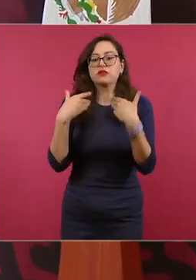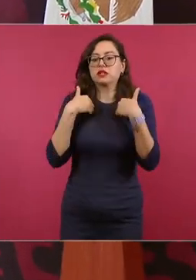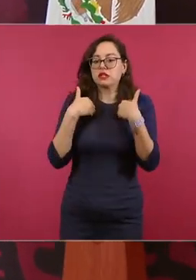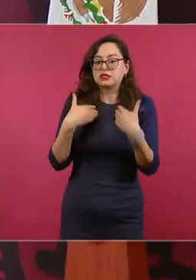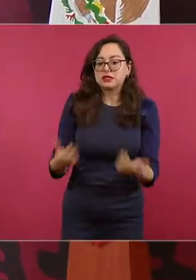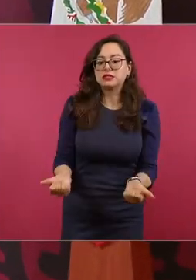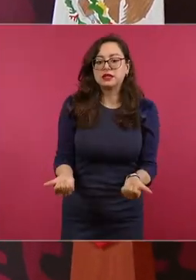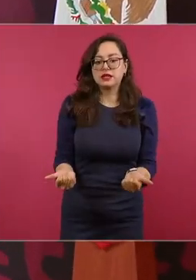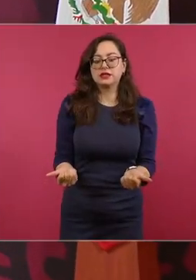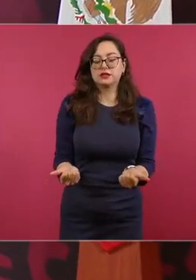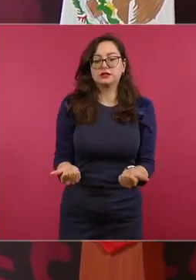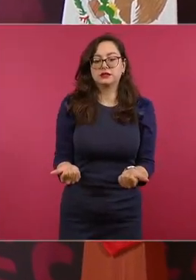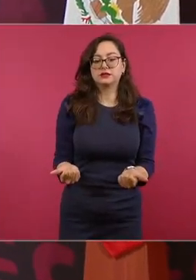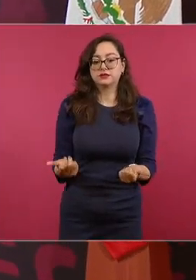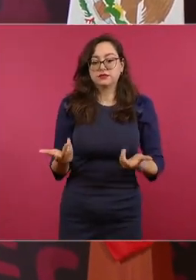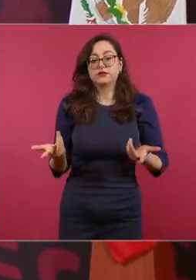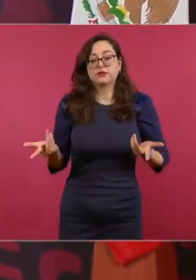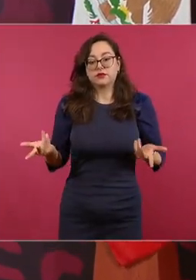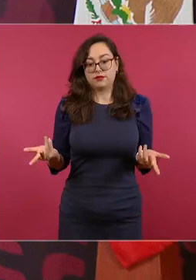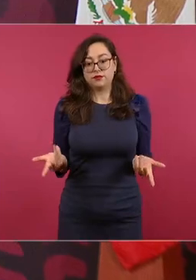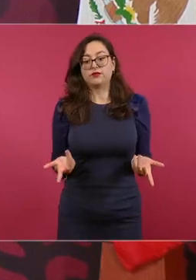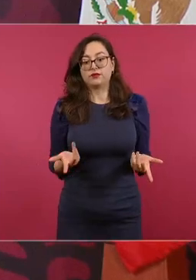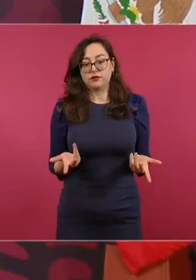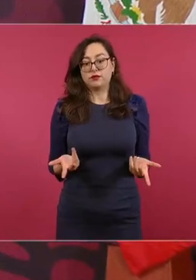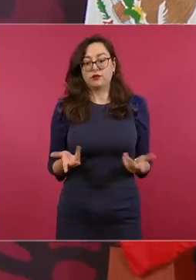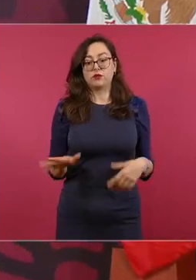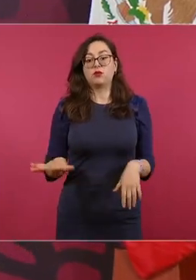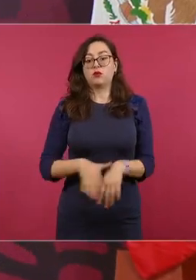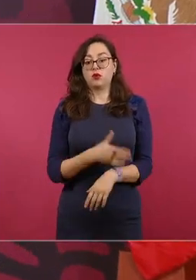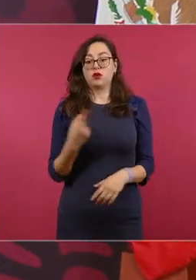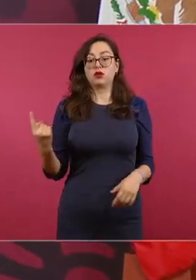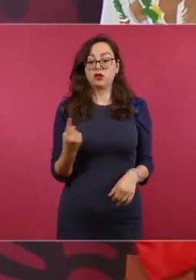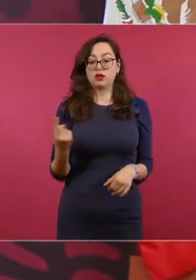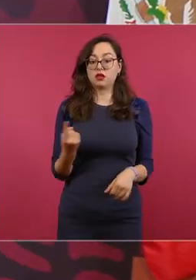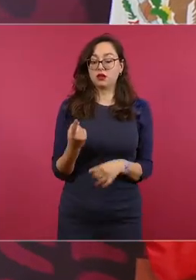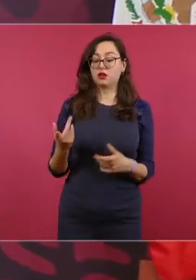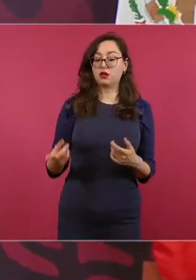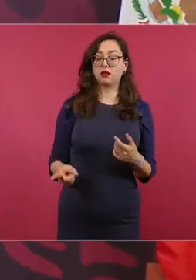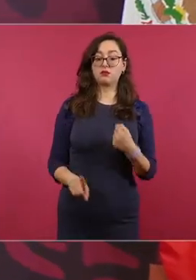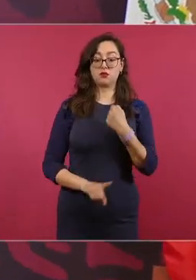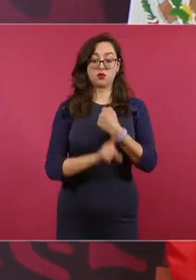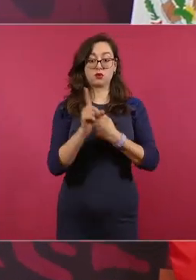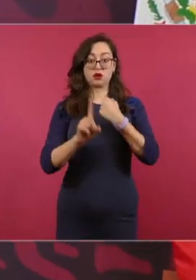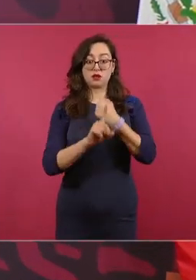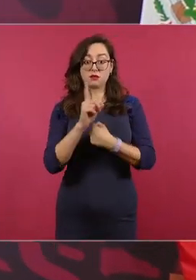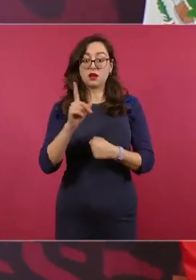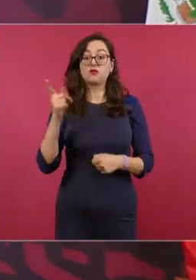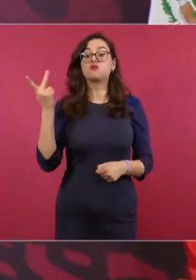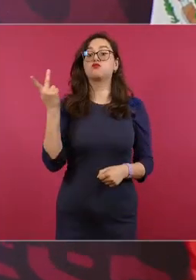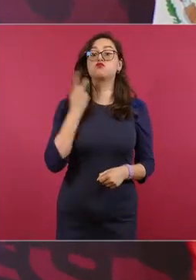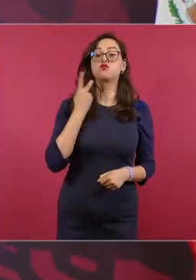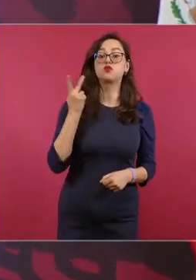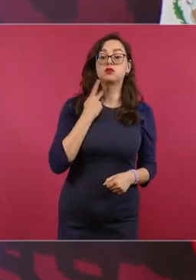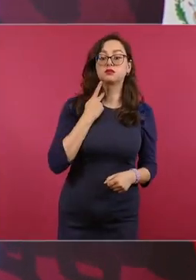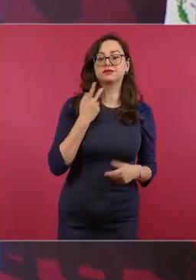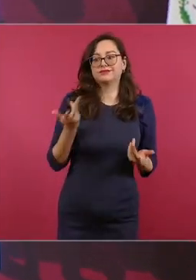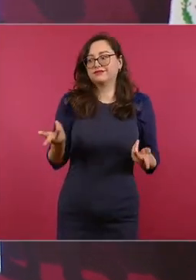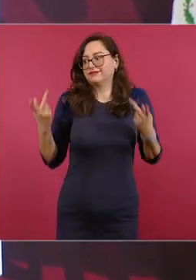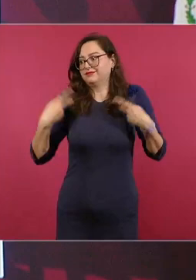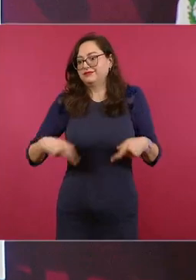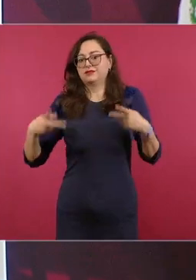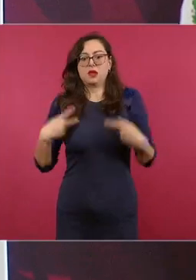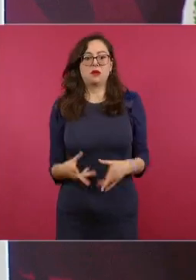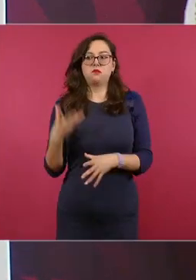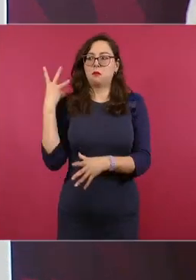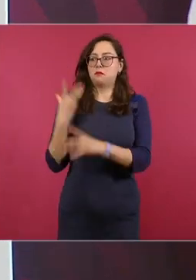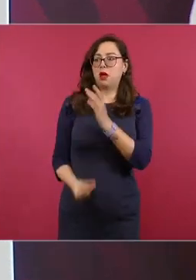porque sí causa mucho dolor el que la gente tenga que